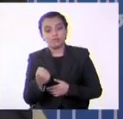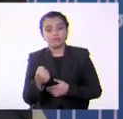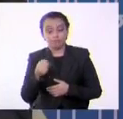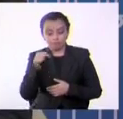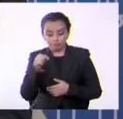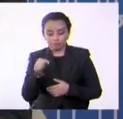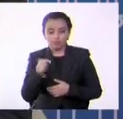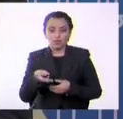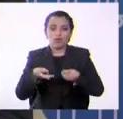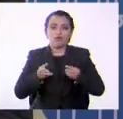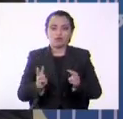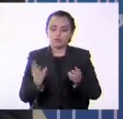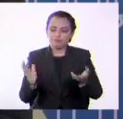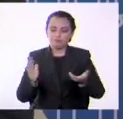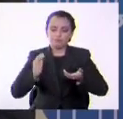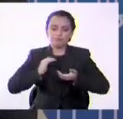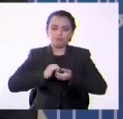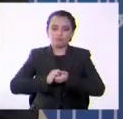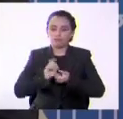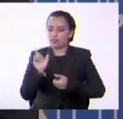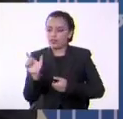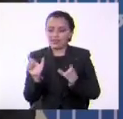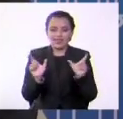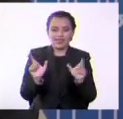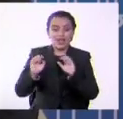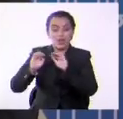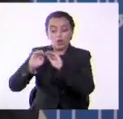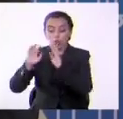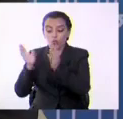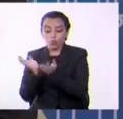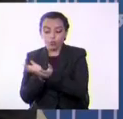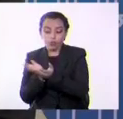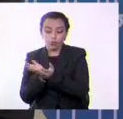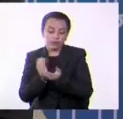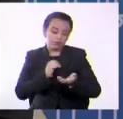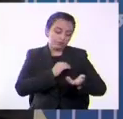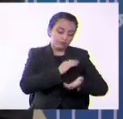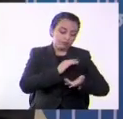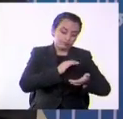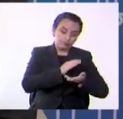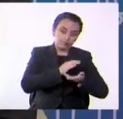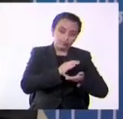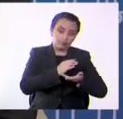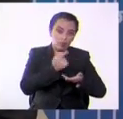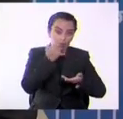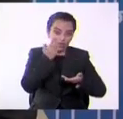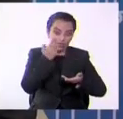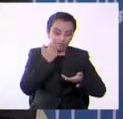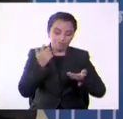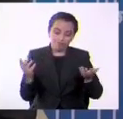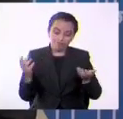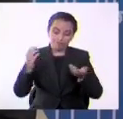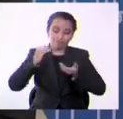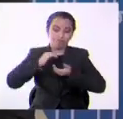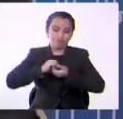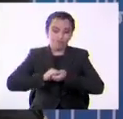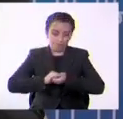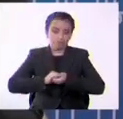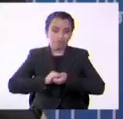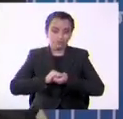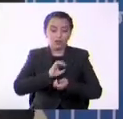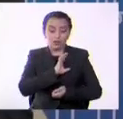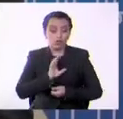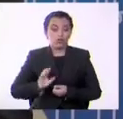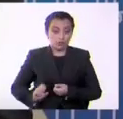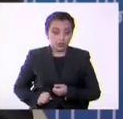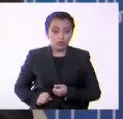impacto y la relación que tienen estos dos elementos para nuestra vida como sociedad, como seres humanos, como salvadoreños y como habitantes